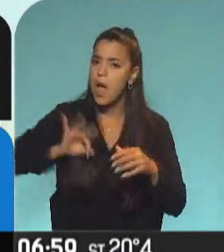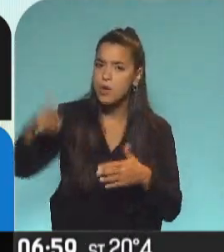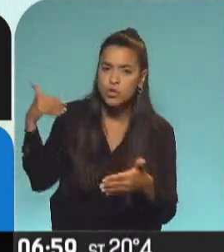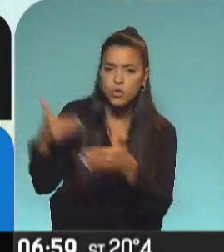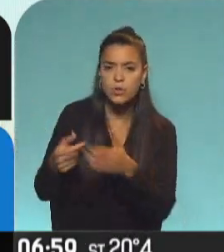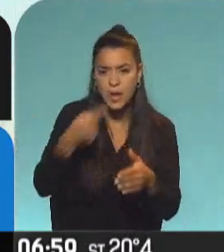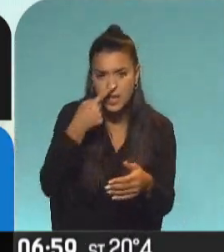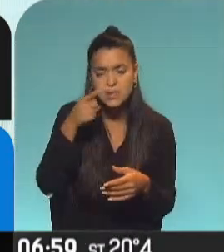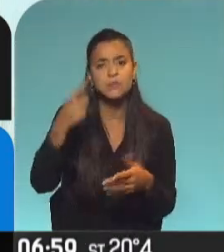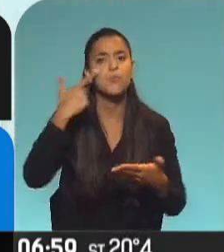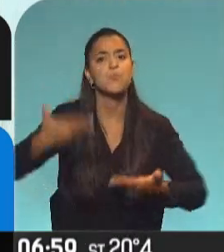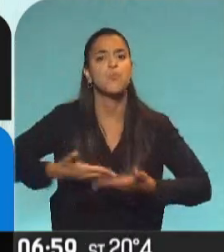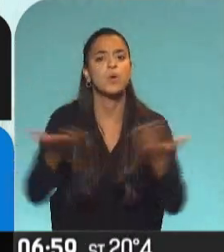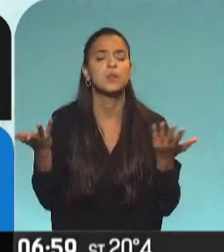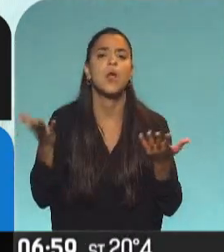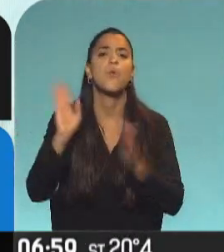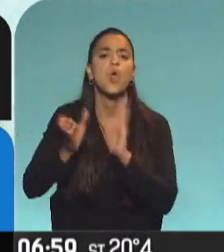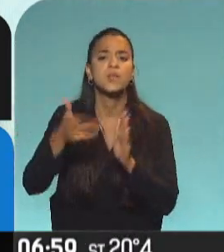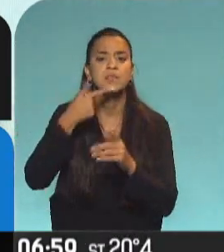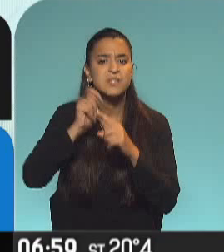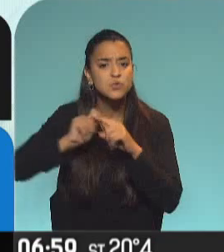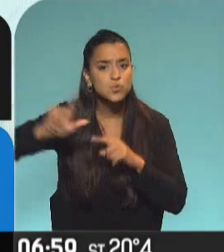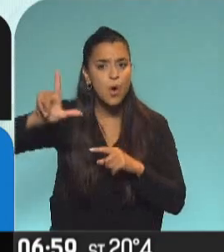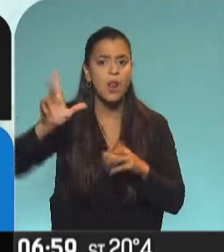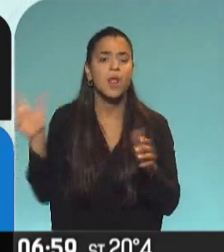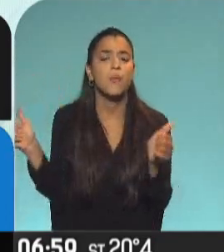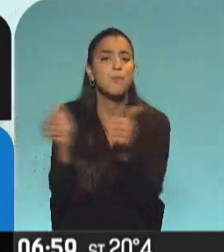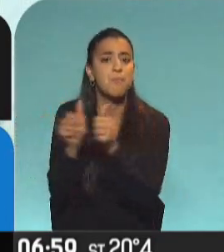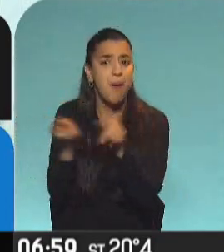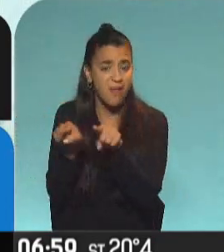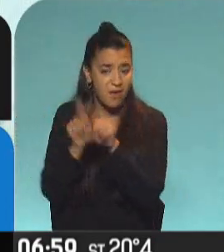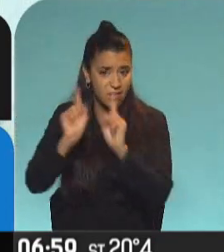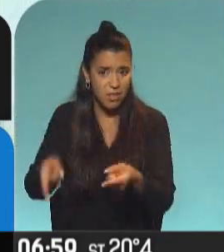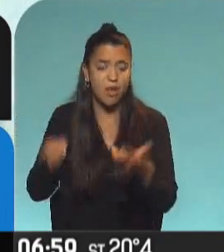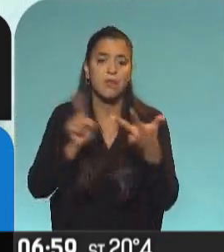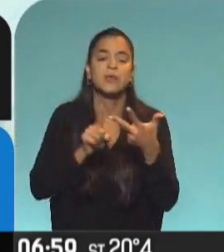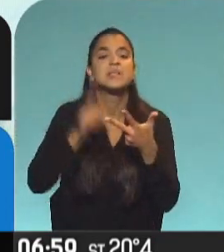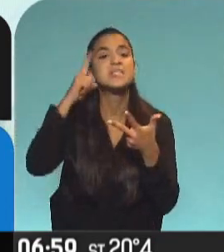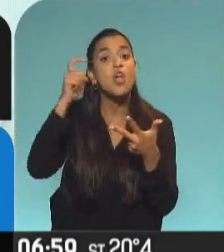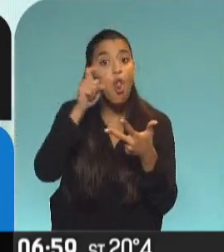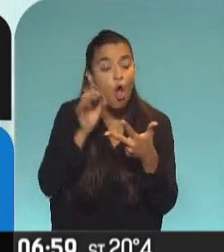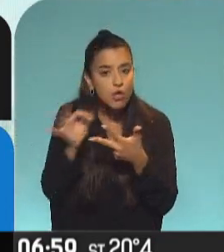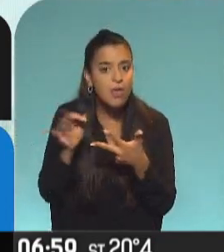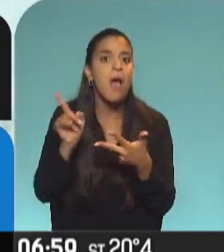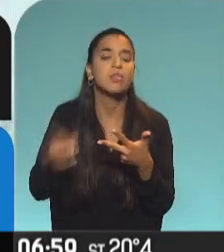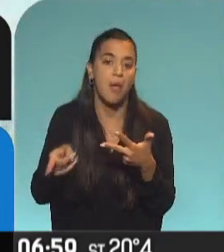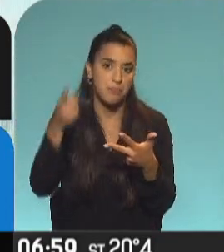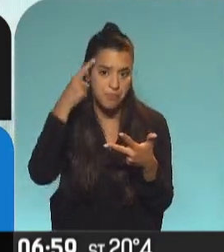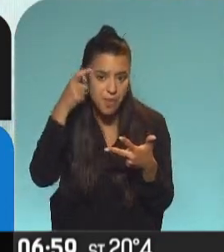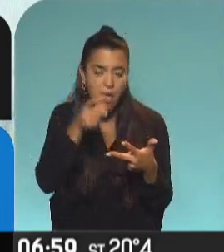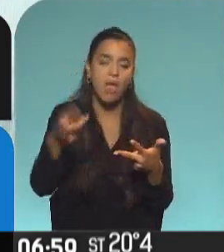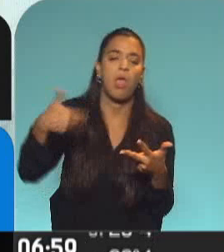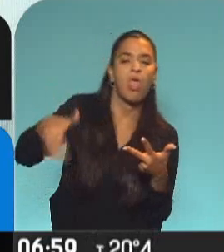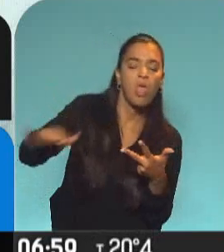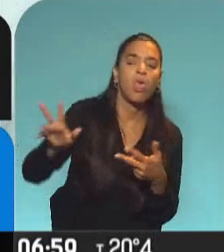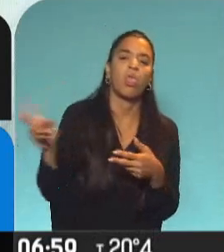interesante. Sobre todo se visibilizó la violencia sexual dentro de las parejas. La violencia psicológica, bueno, aquella que denigra, ¿no?,